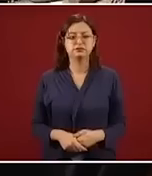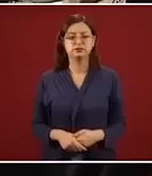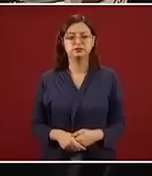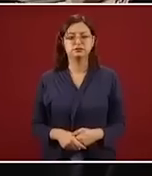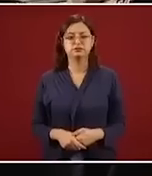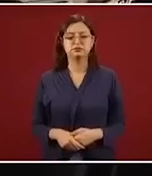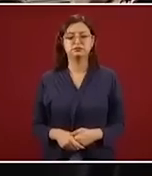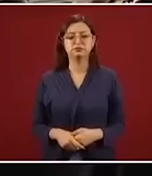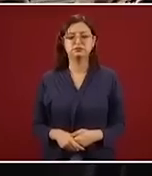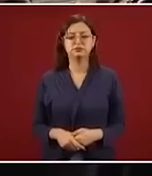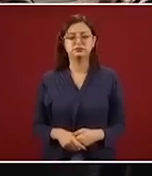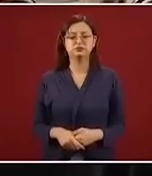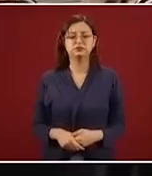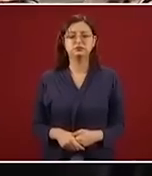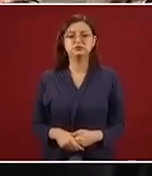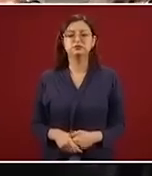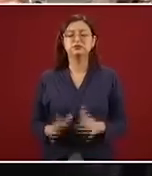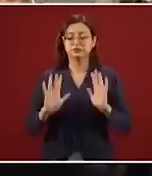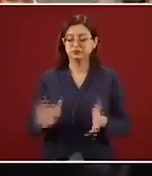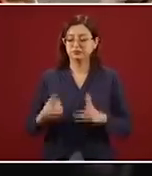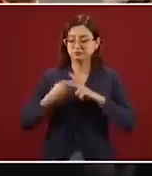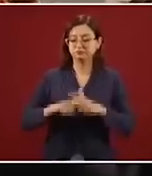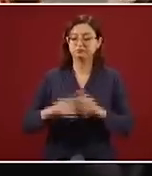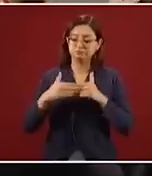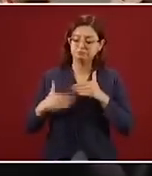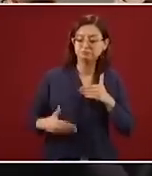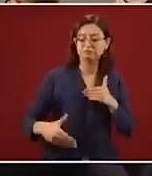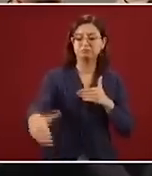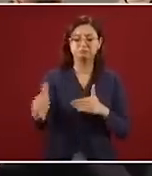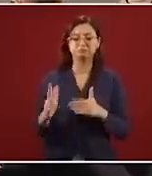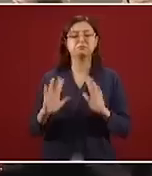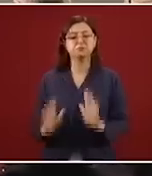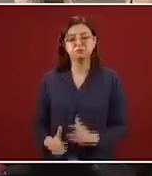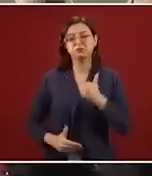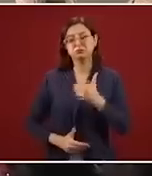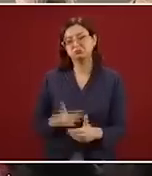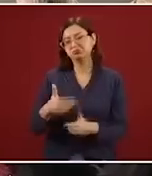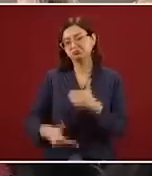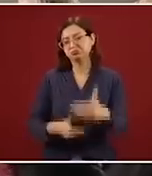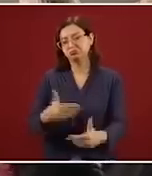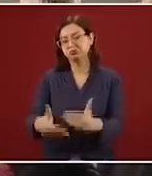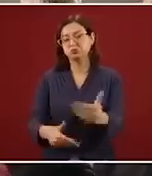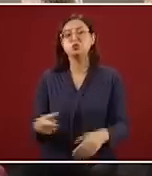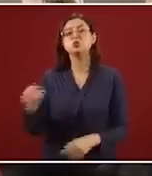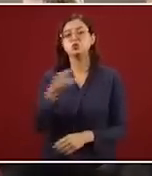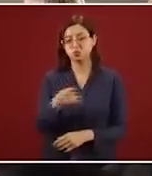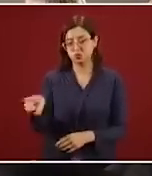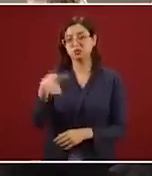con este plan y, como ustedes saben, y